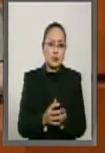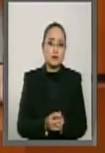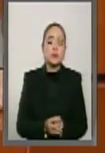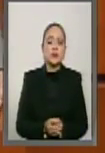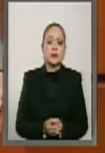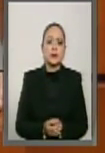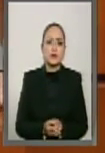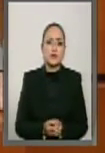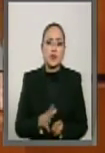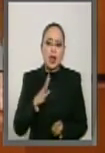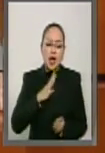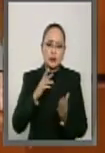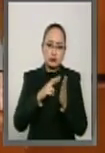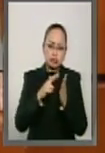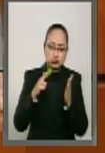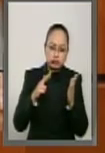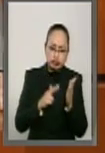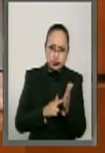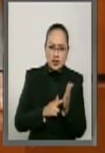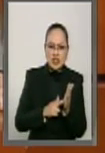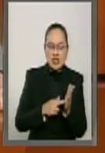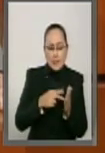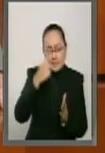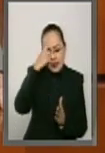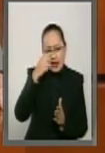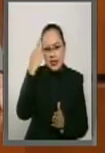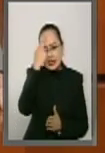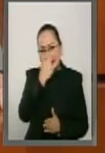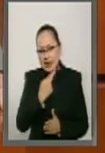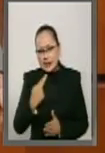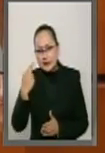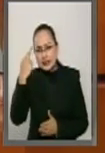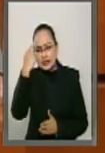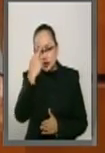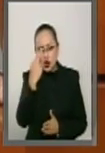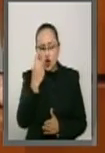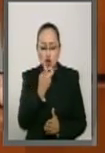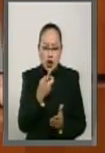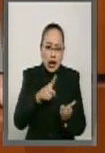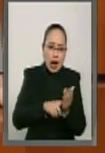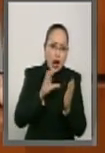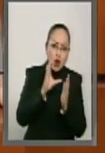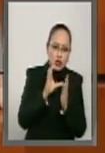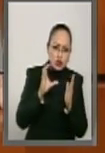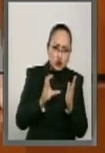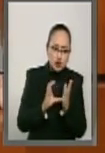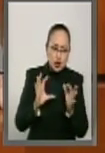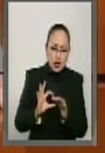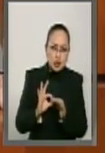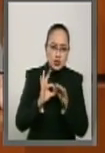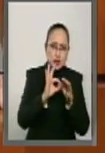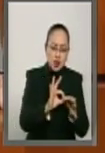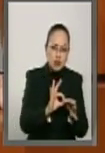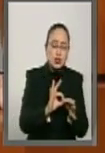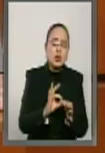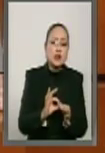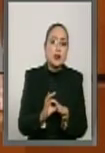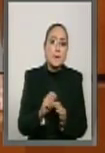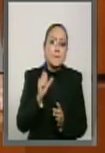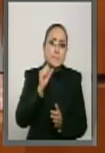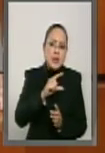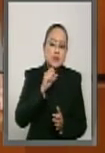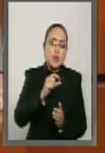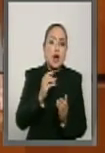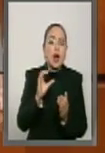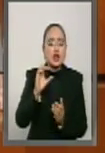encuentra reglamentada la facultad de revisión de la constitucionalidad por parte de la